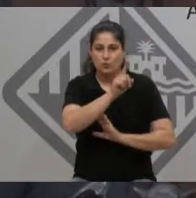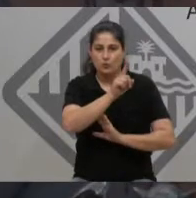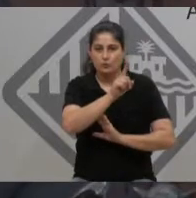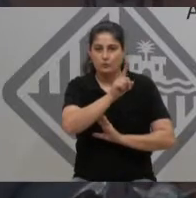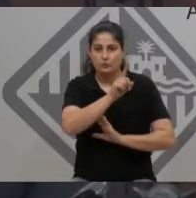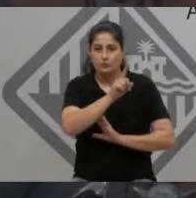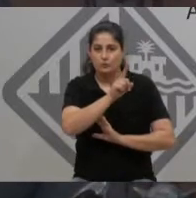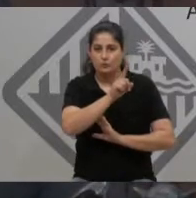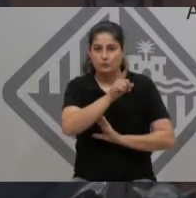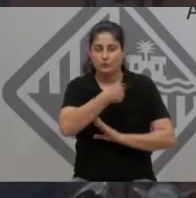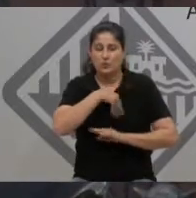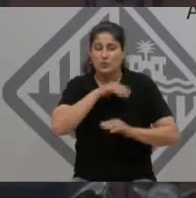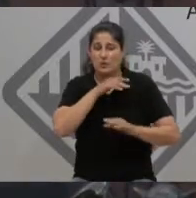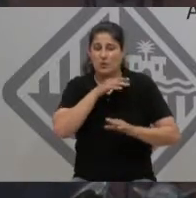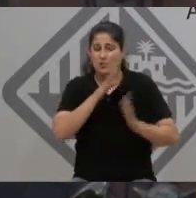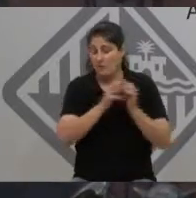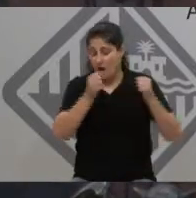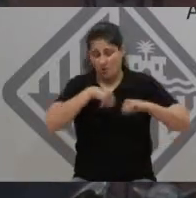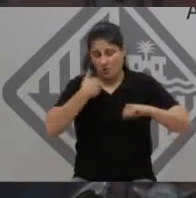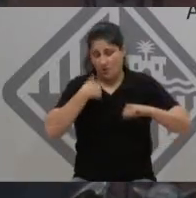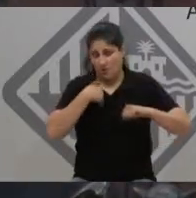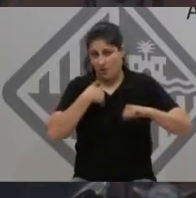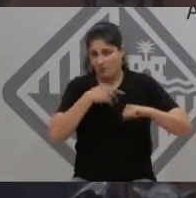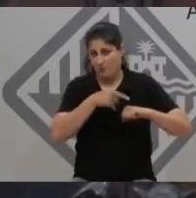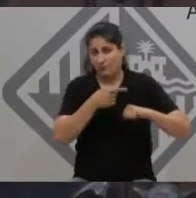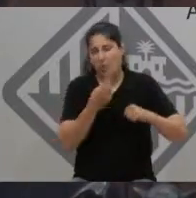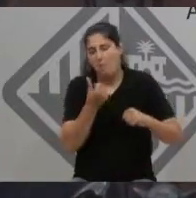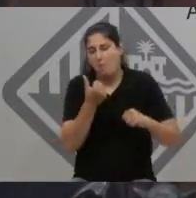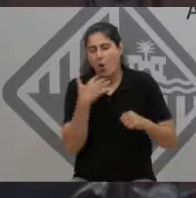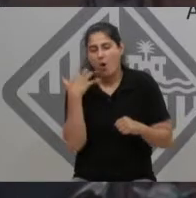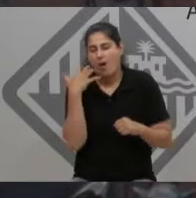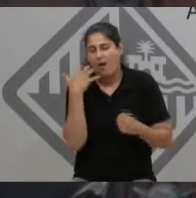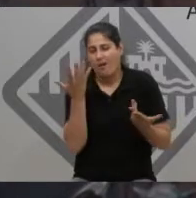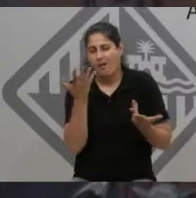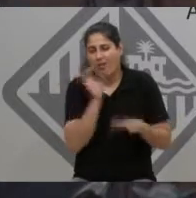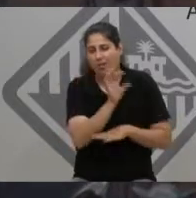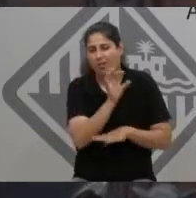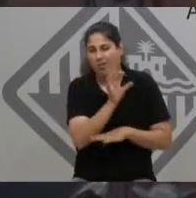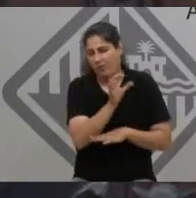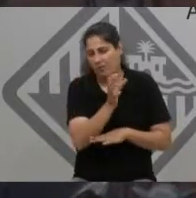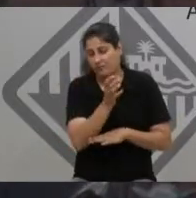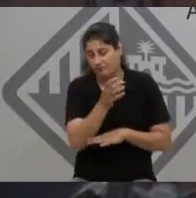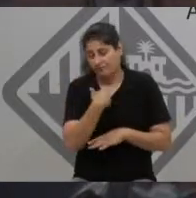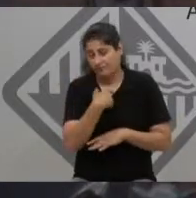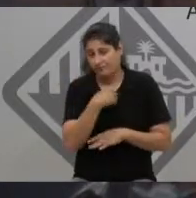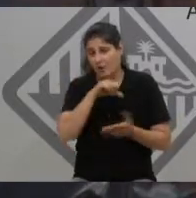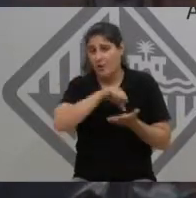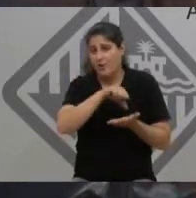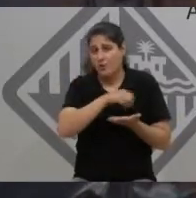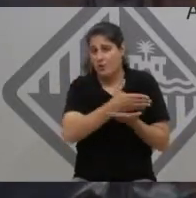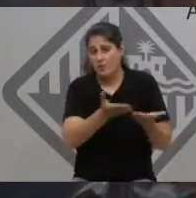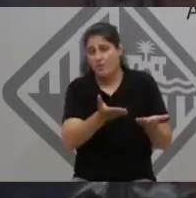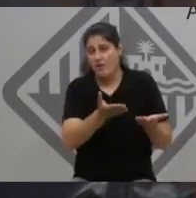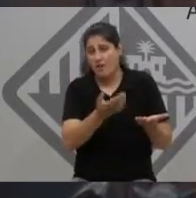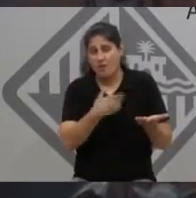de que estamos de acuerdo con lo que ya se ha manifestado, que esto es una burla para los ciudadanos. Y ahora entendemos por qué los ciudadanos, cuando visitamos